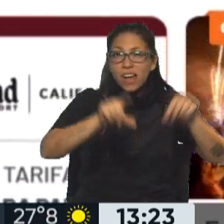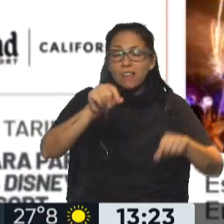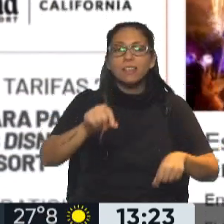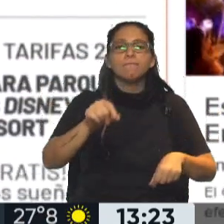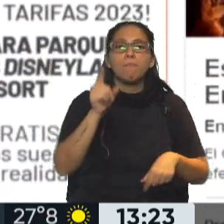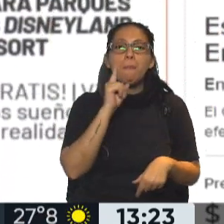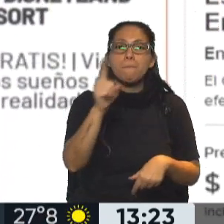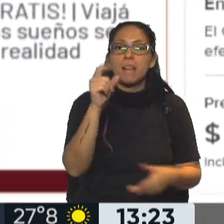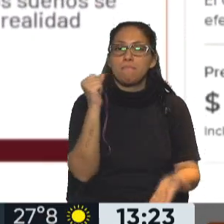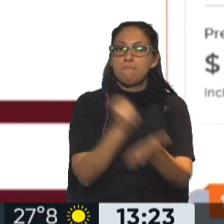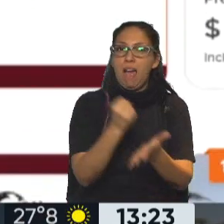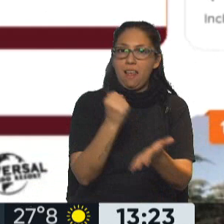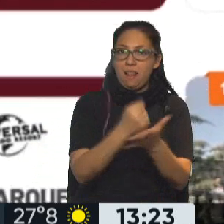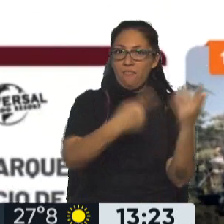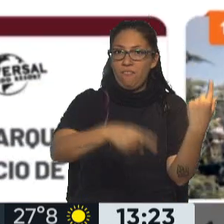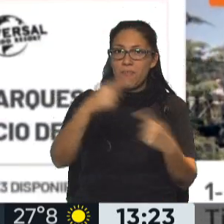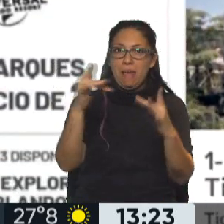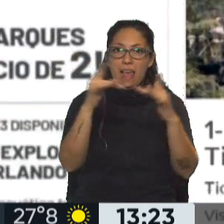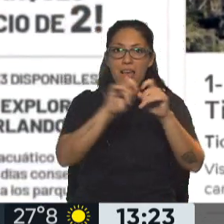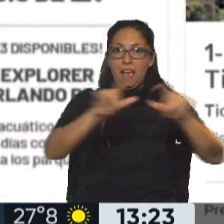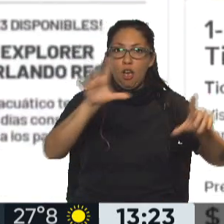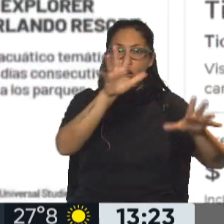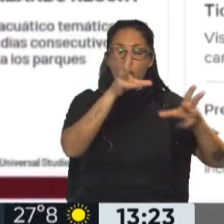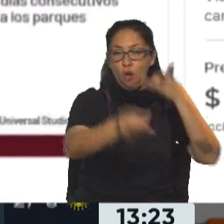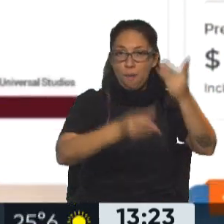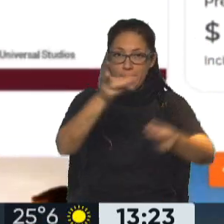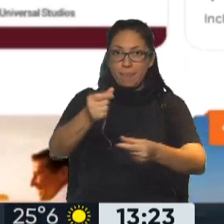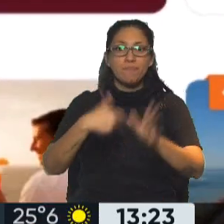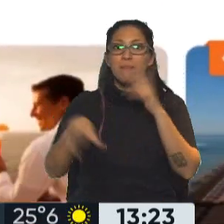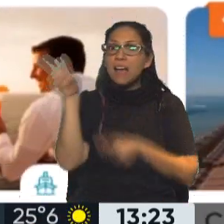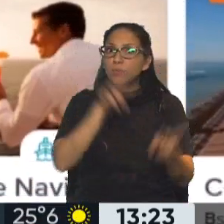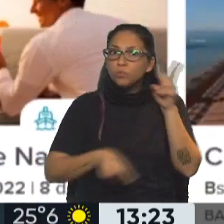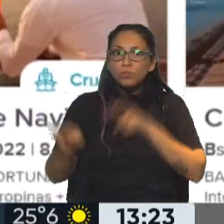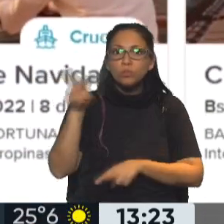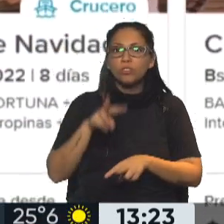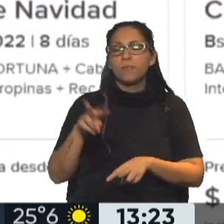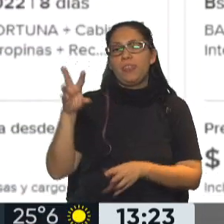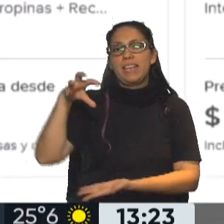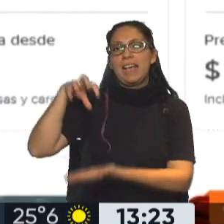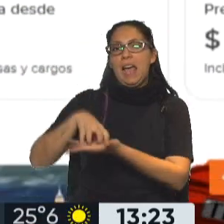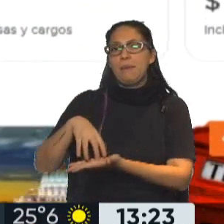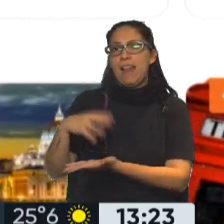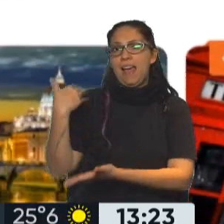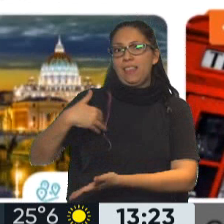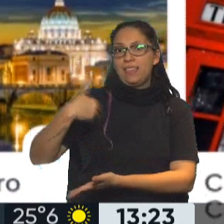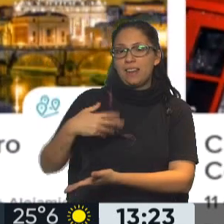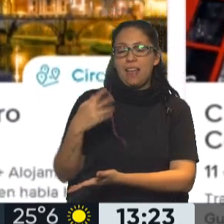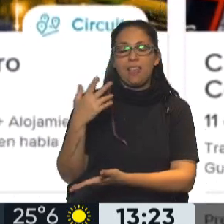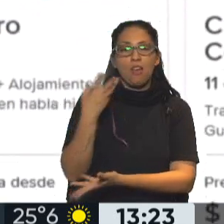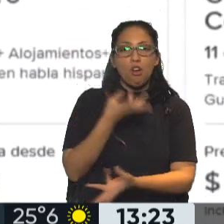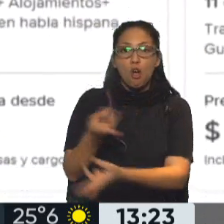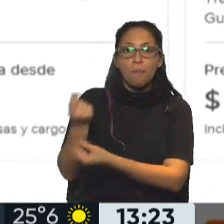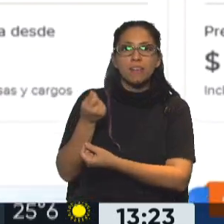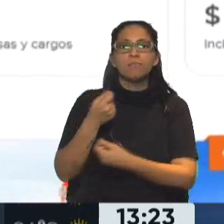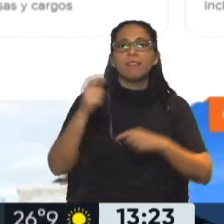de mil marcas para comprar online entre los más buscados según la cámara Argentina de comercio electrónico figuran los